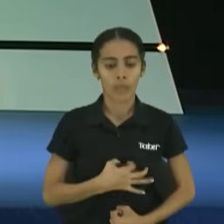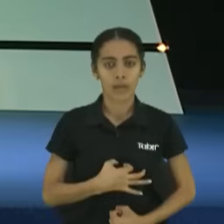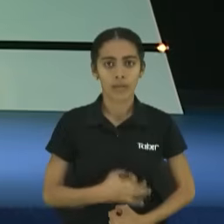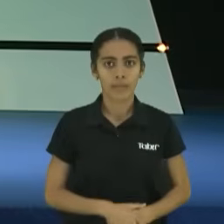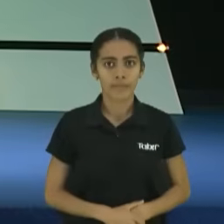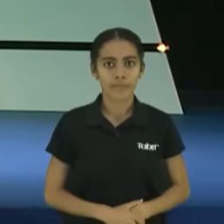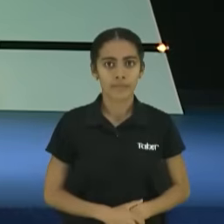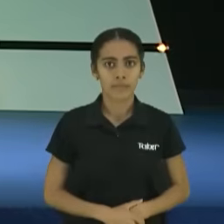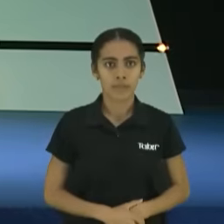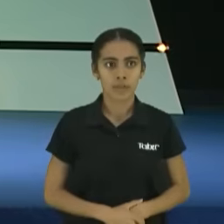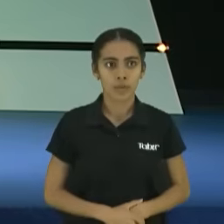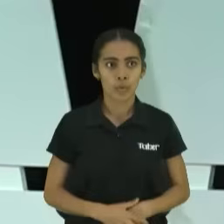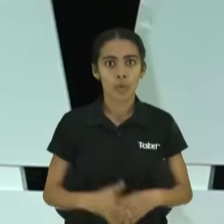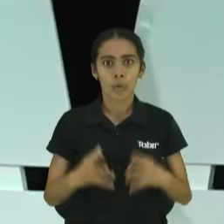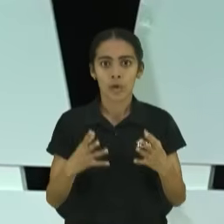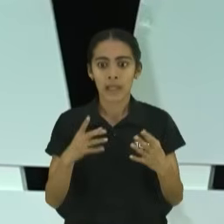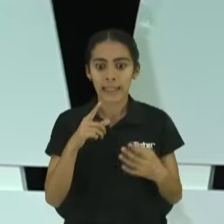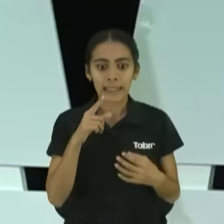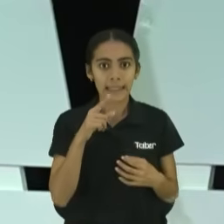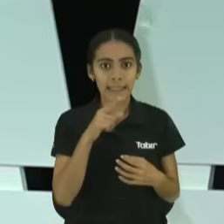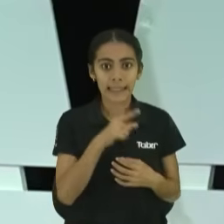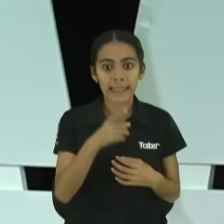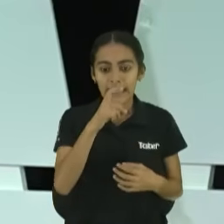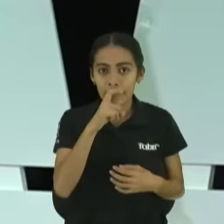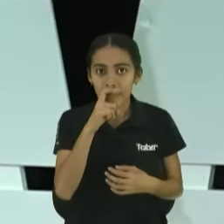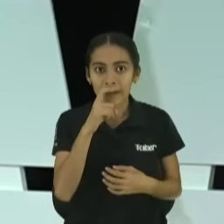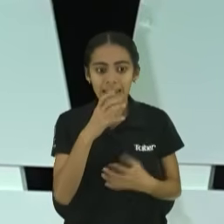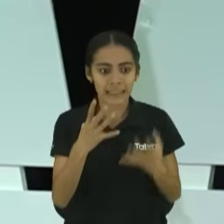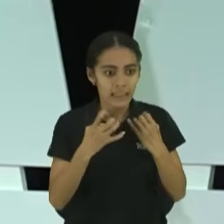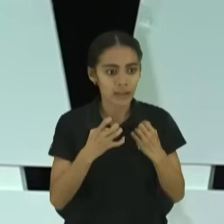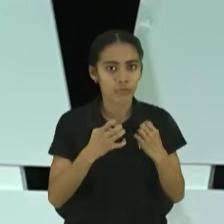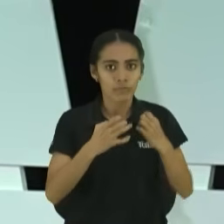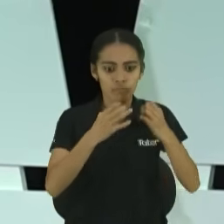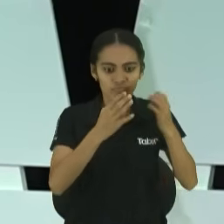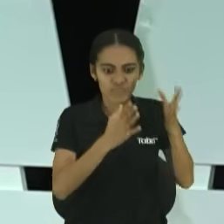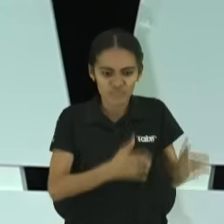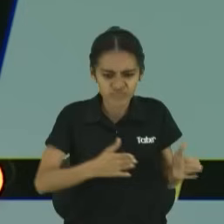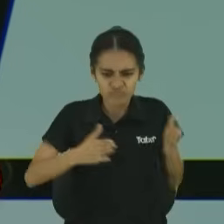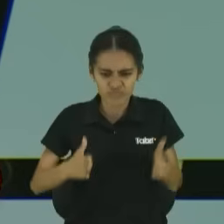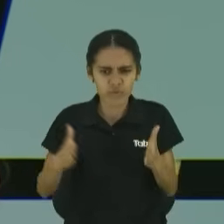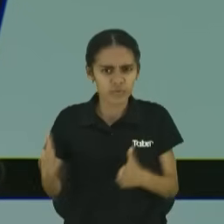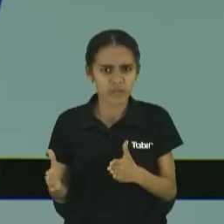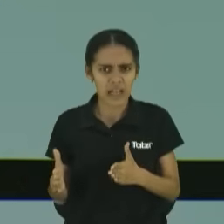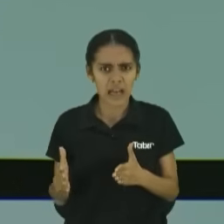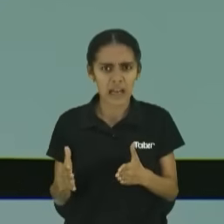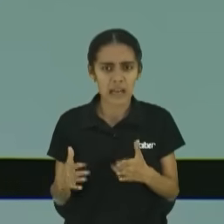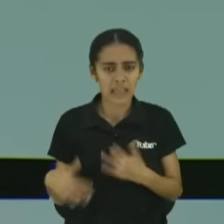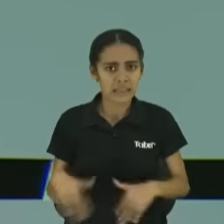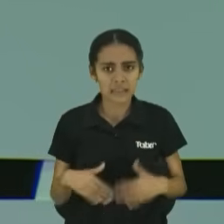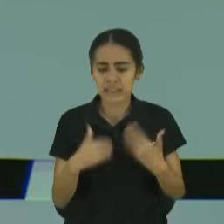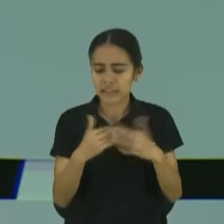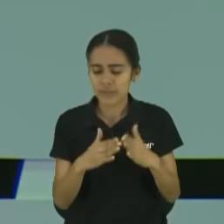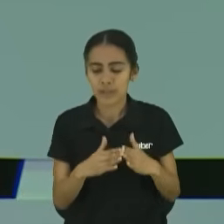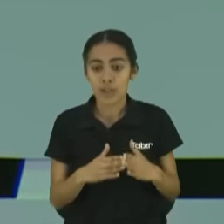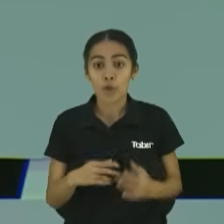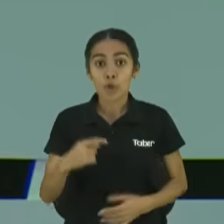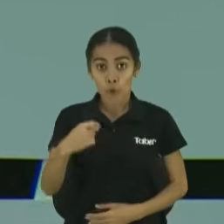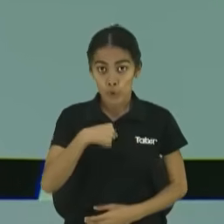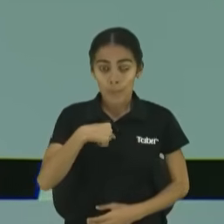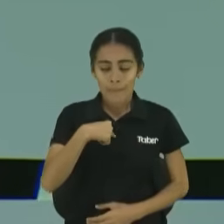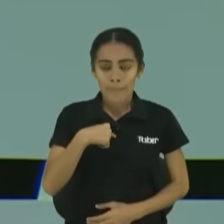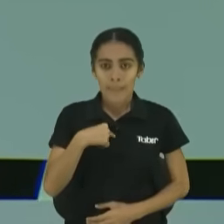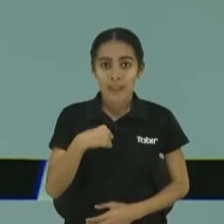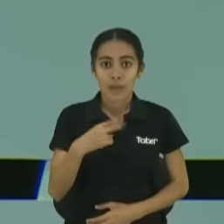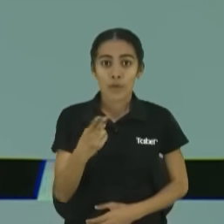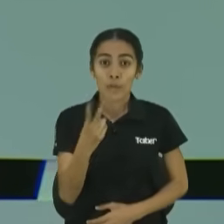Él quería que yo fuera así. No podía. No podía. Miren, hermano, yo comencé a fumar bien temprano. Y